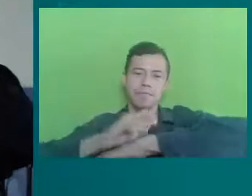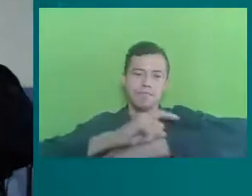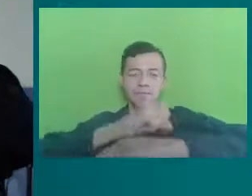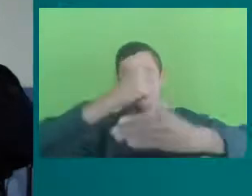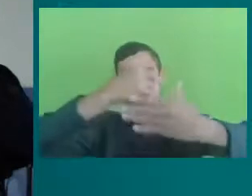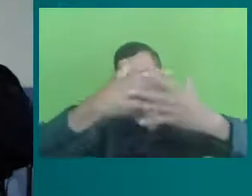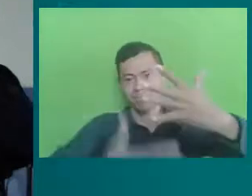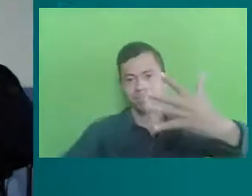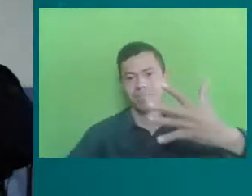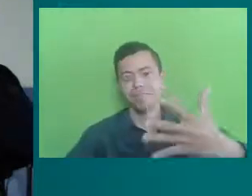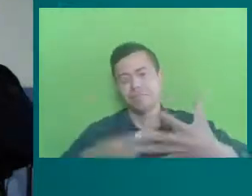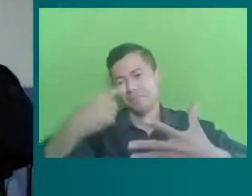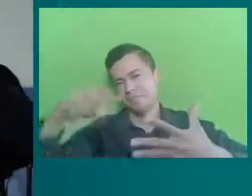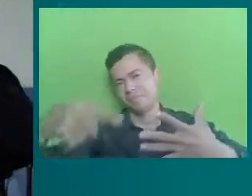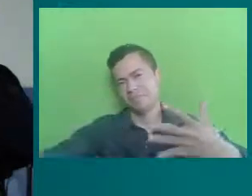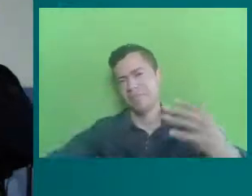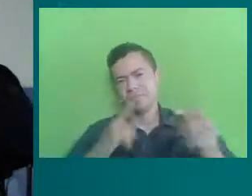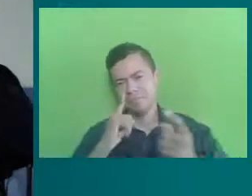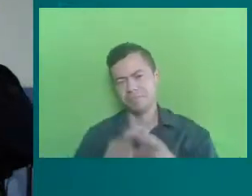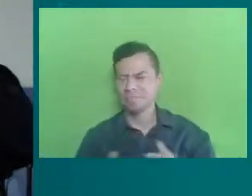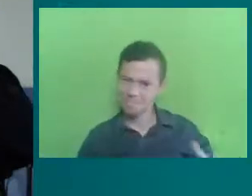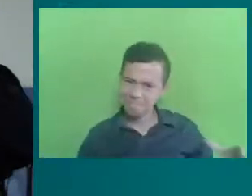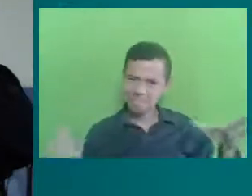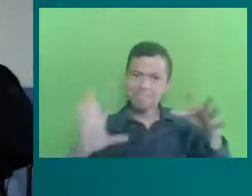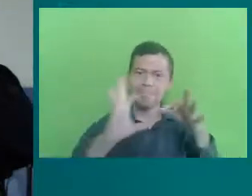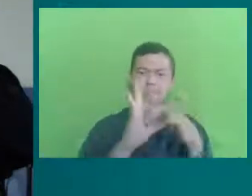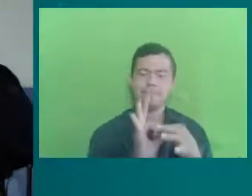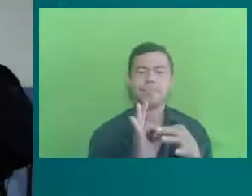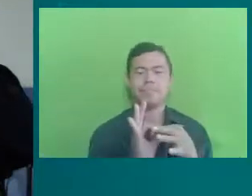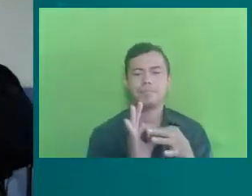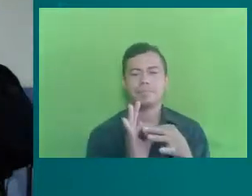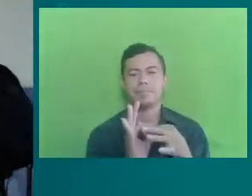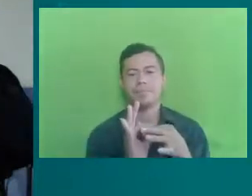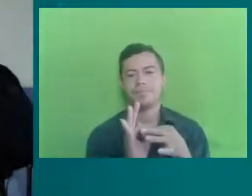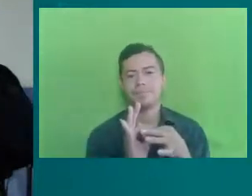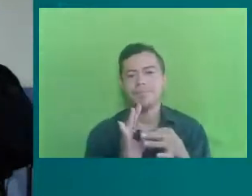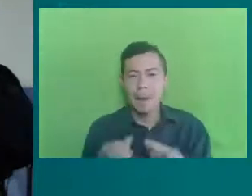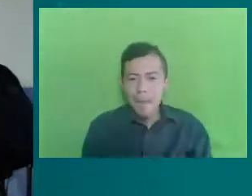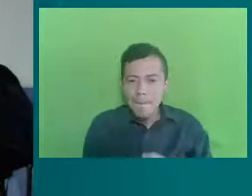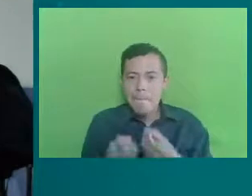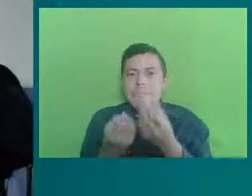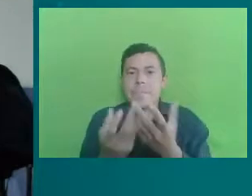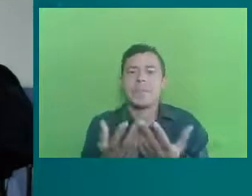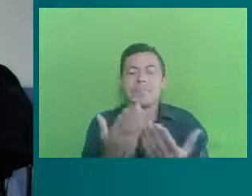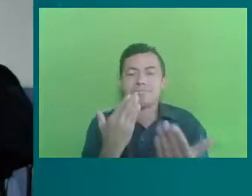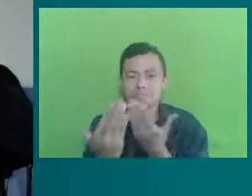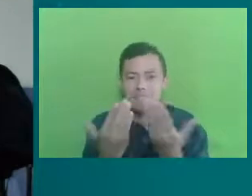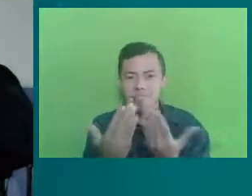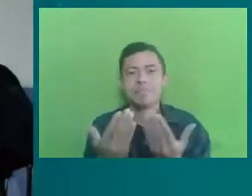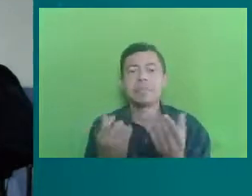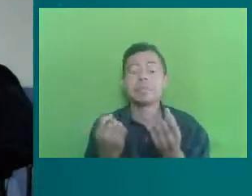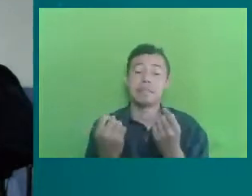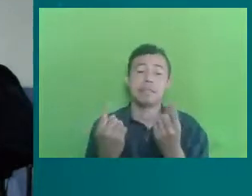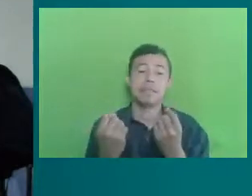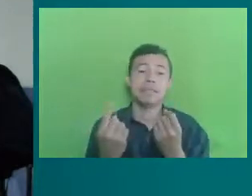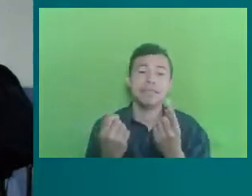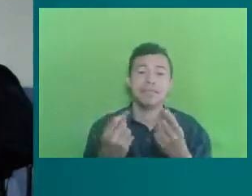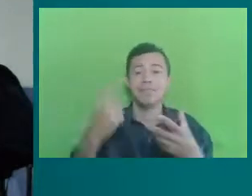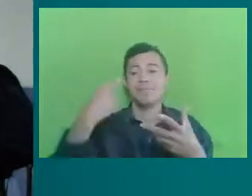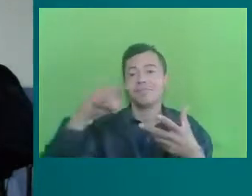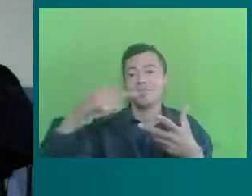comienzan a buscar inteligencia artificial de la mano de Google en su explorador de confianza, se van a dar cuenta que van a